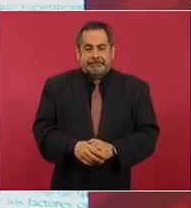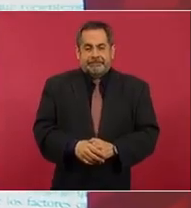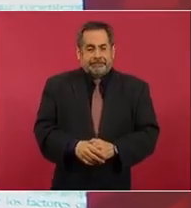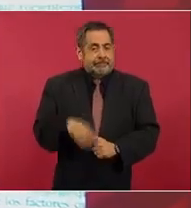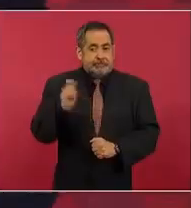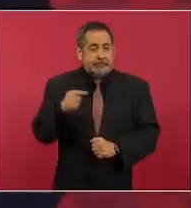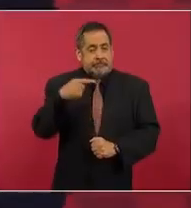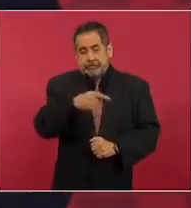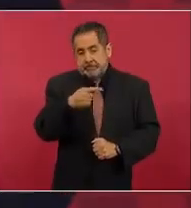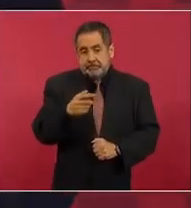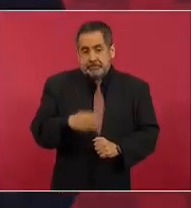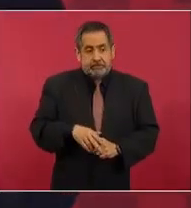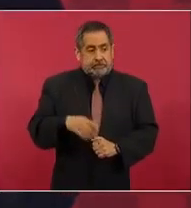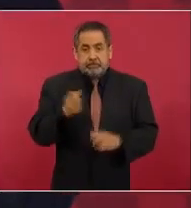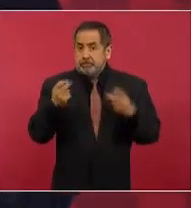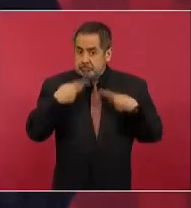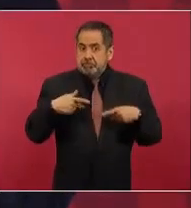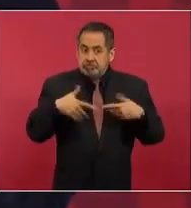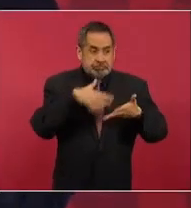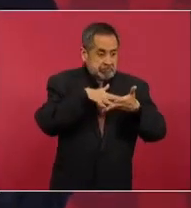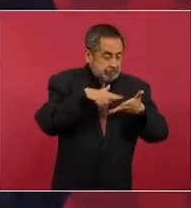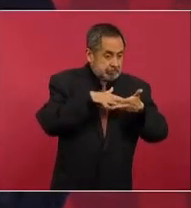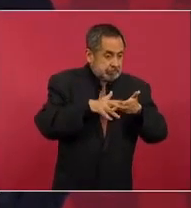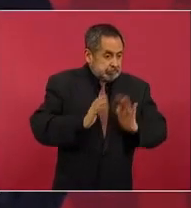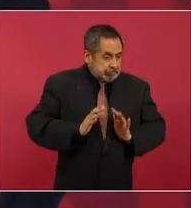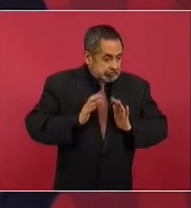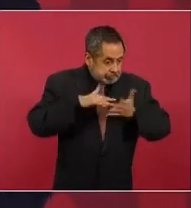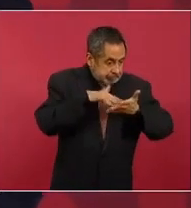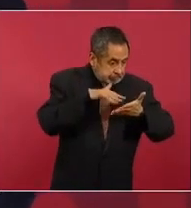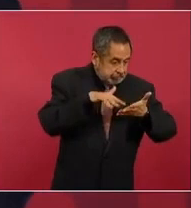pues tienen muchísimos lectores,